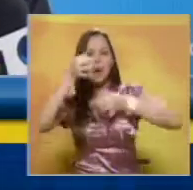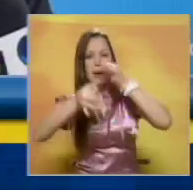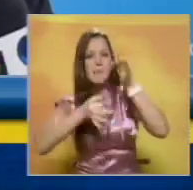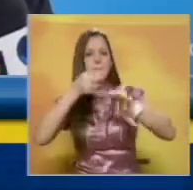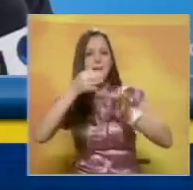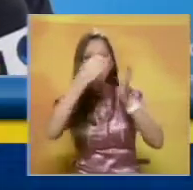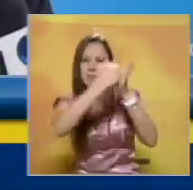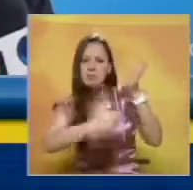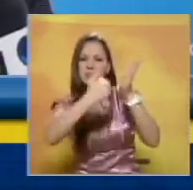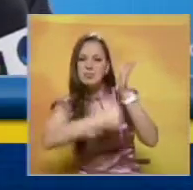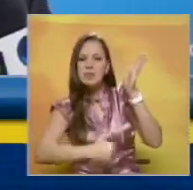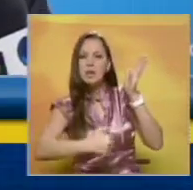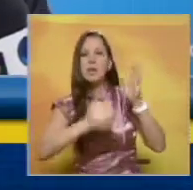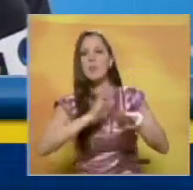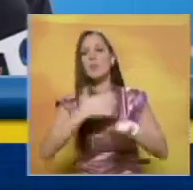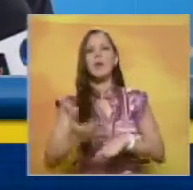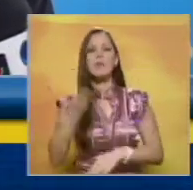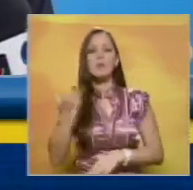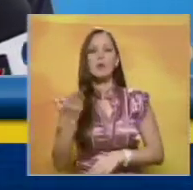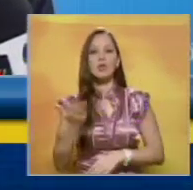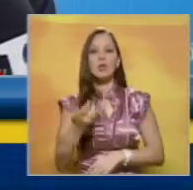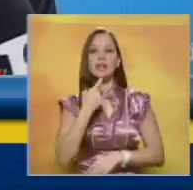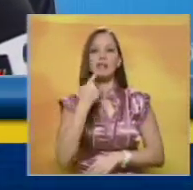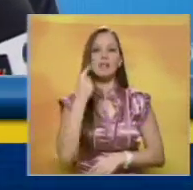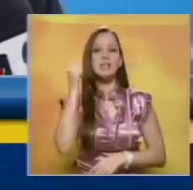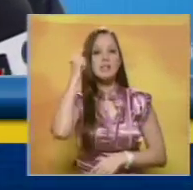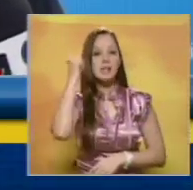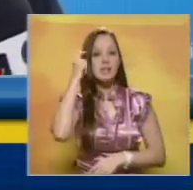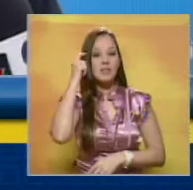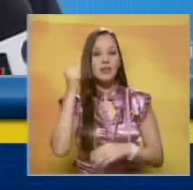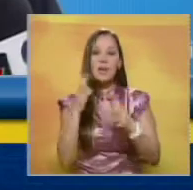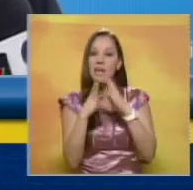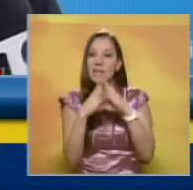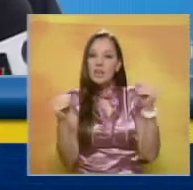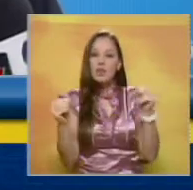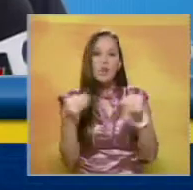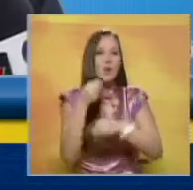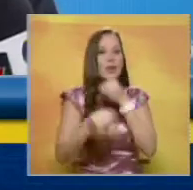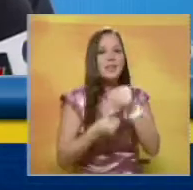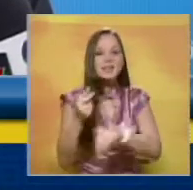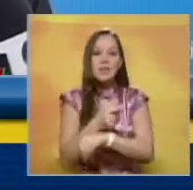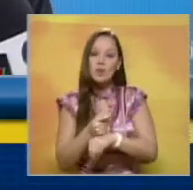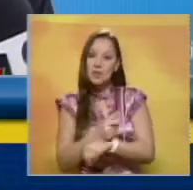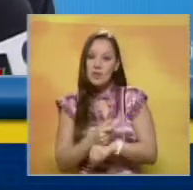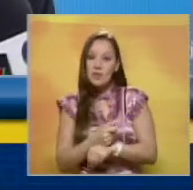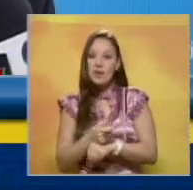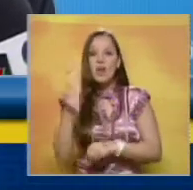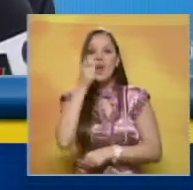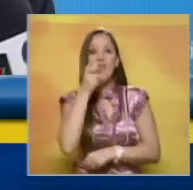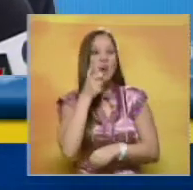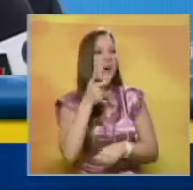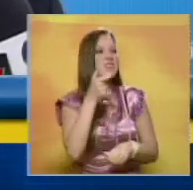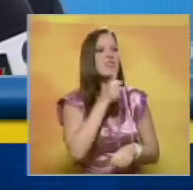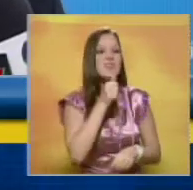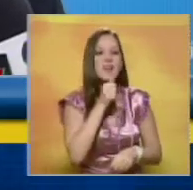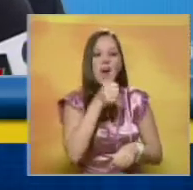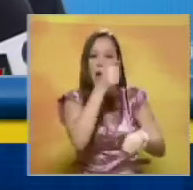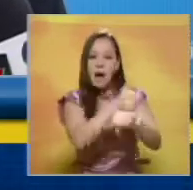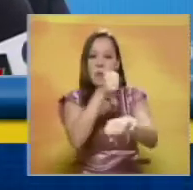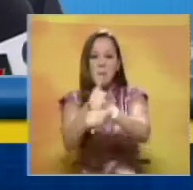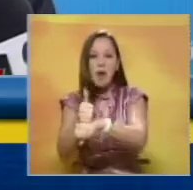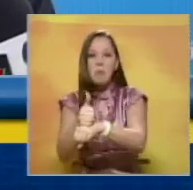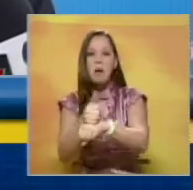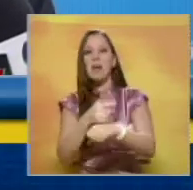porque es importante saber que la única intención real de todo lo que está haciendo el gobierno en la actualidad es buscar criminalizar la protesta